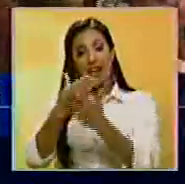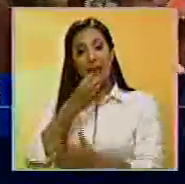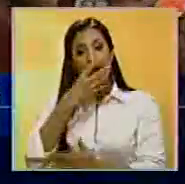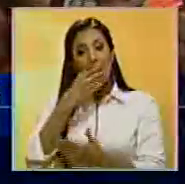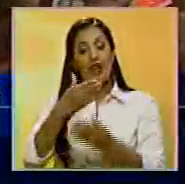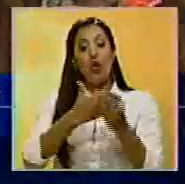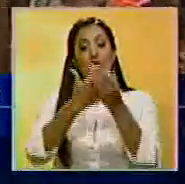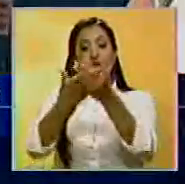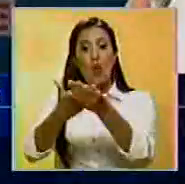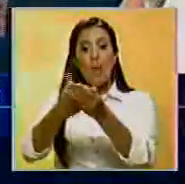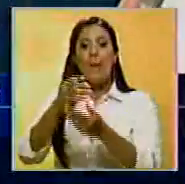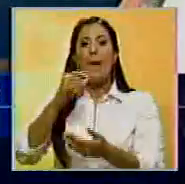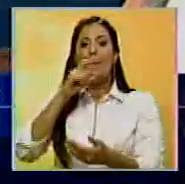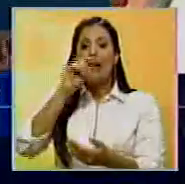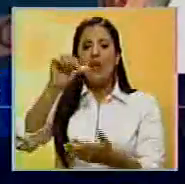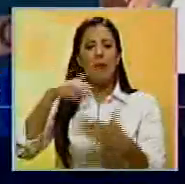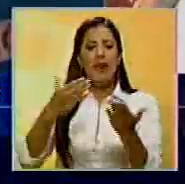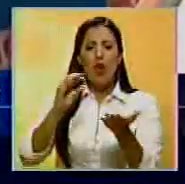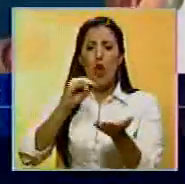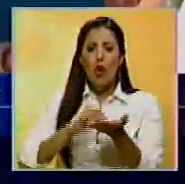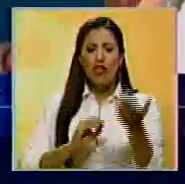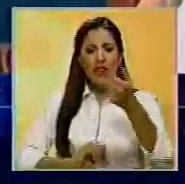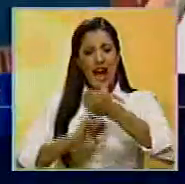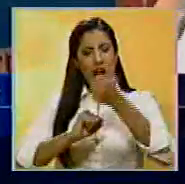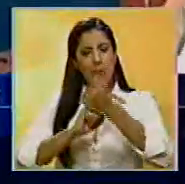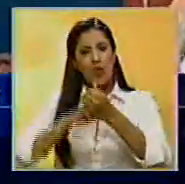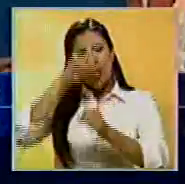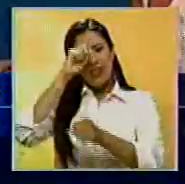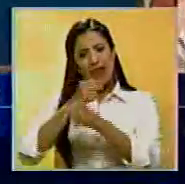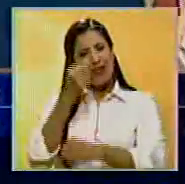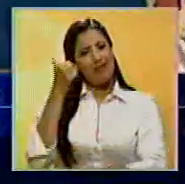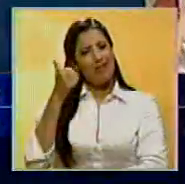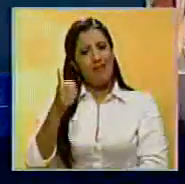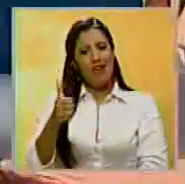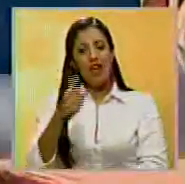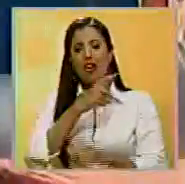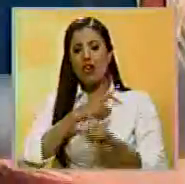presidente Nicolás Maduro para ratificar su apoyo a la gestión del ejecutivo nacional y a la democracia